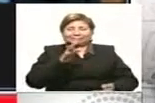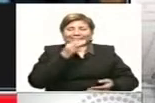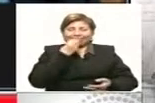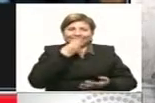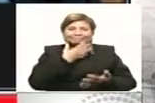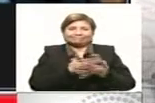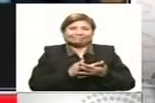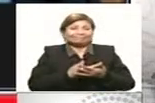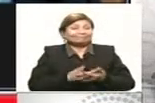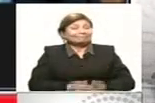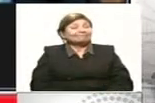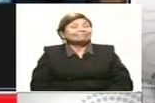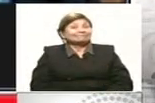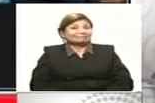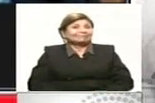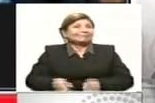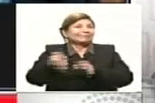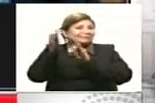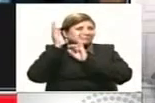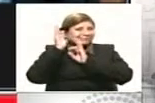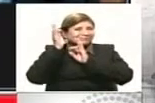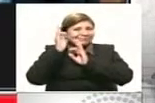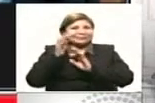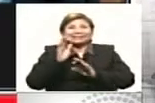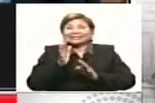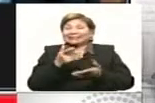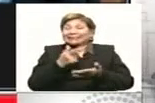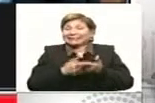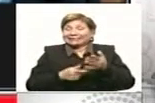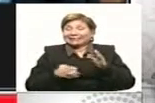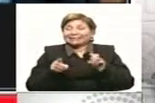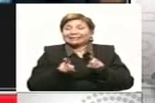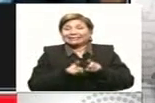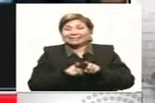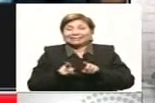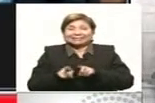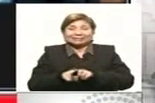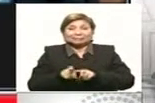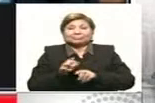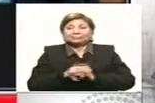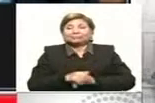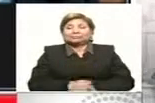excelente ponencia. Y a la vez